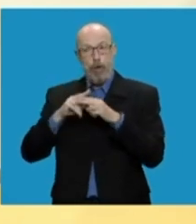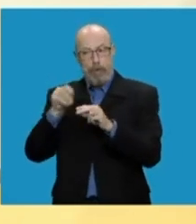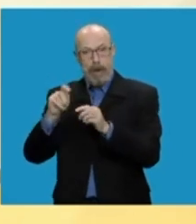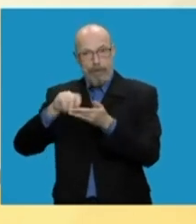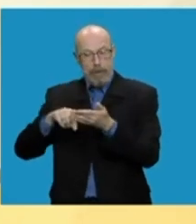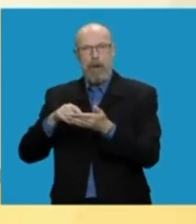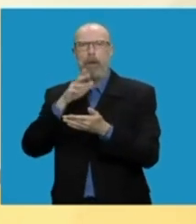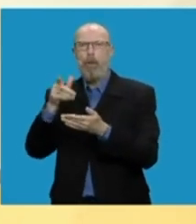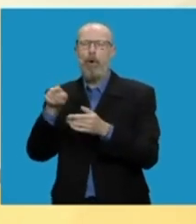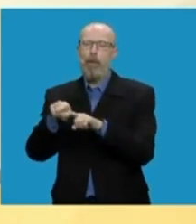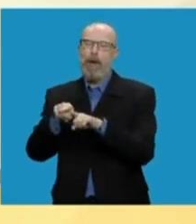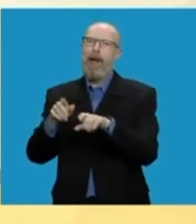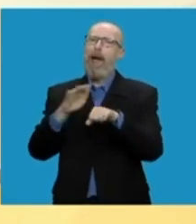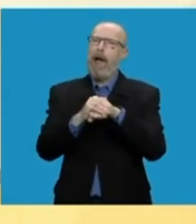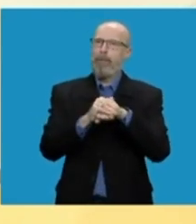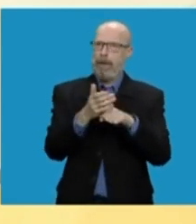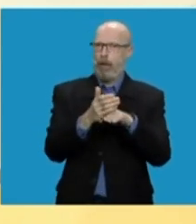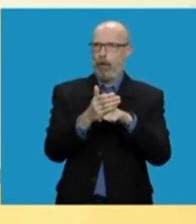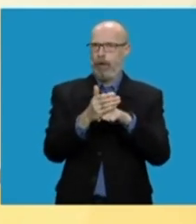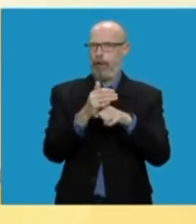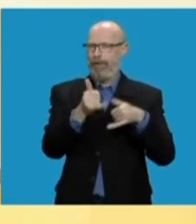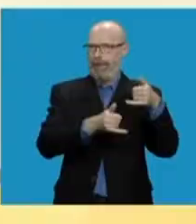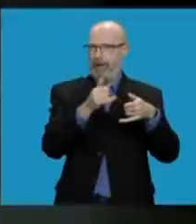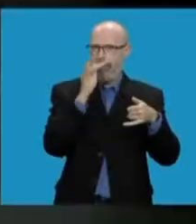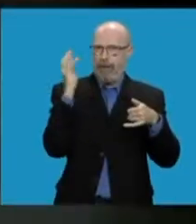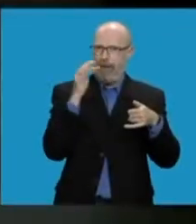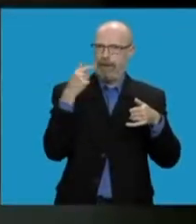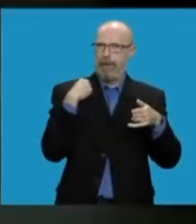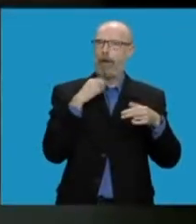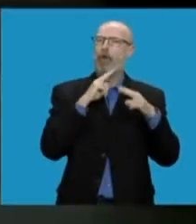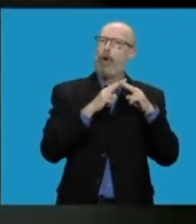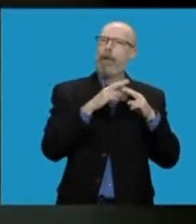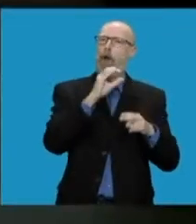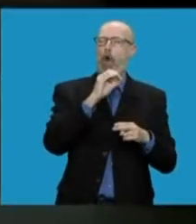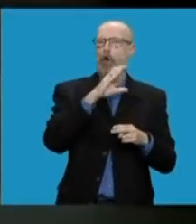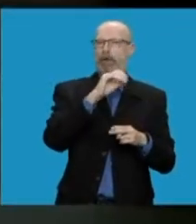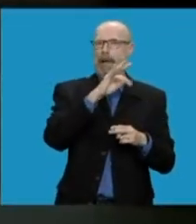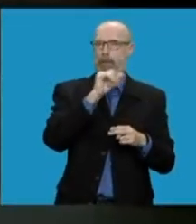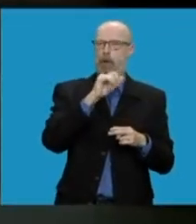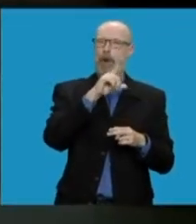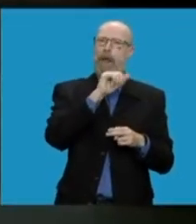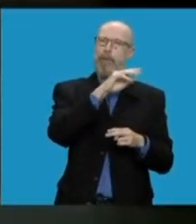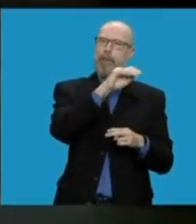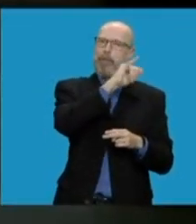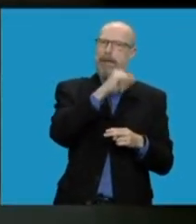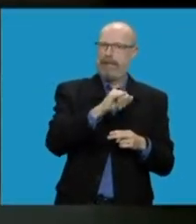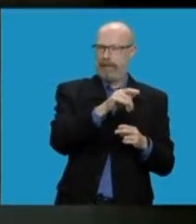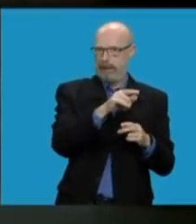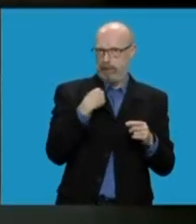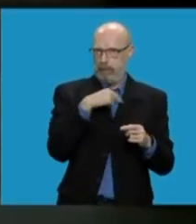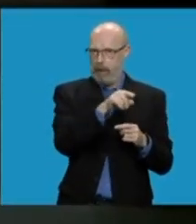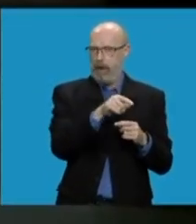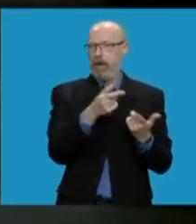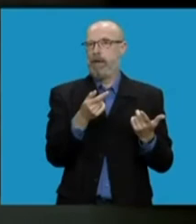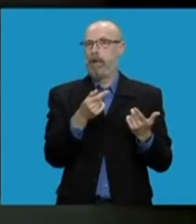fan de un ciclista francés que se llamaba Octavio Lapice, que luego, cuando acabó el Tour, se dedicó,